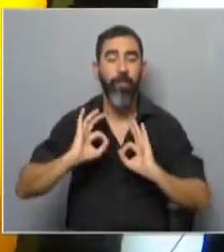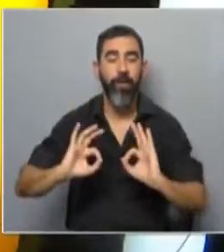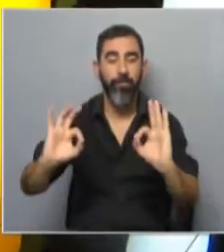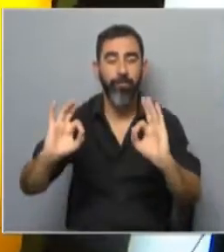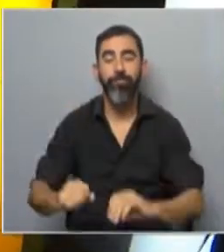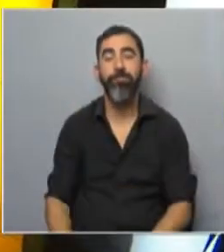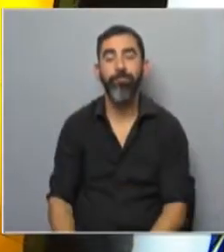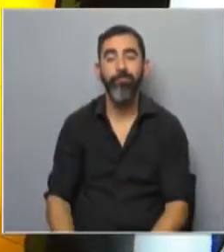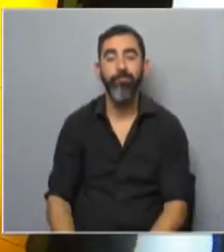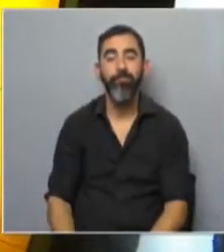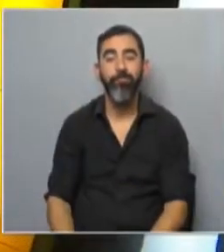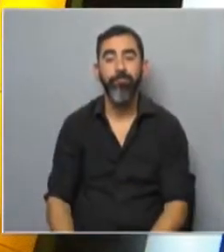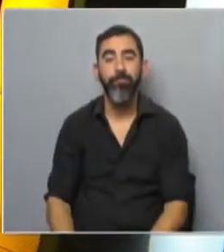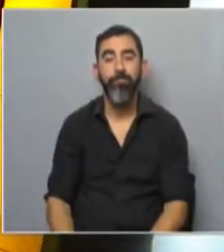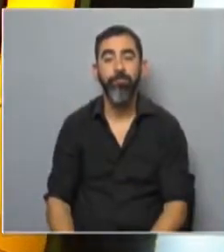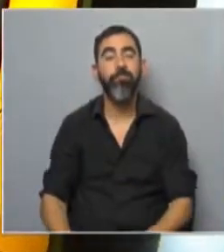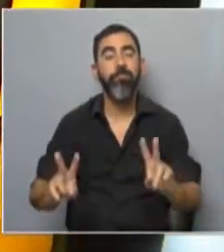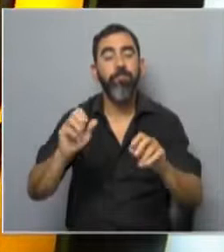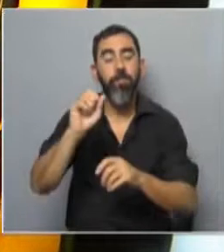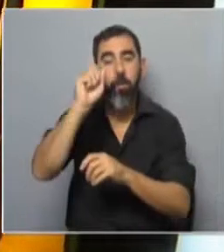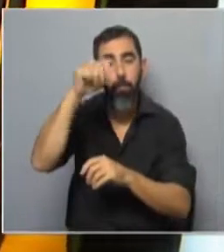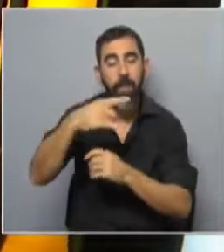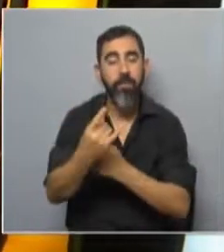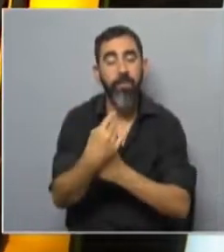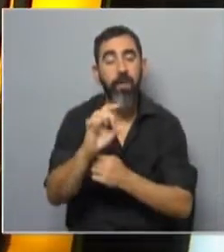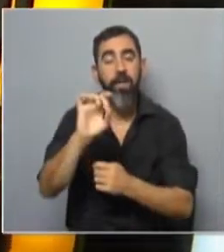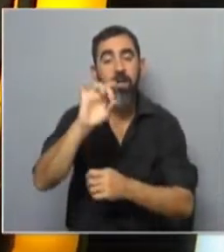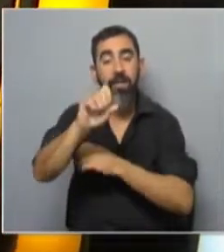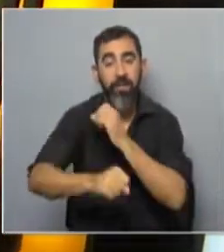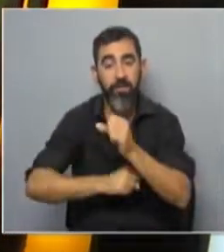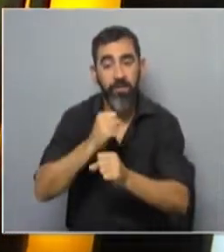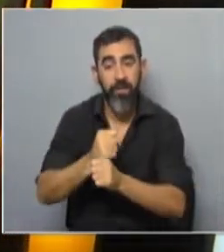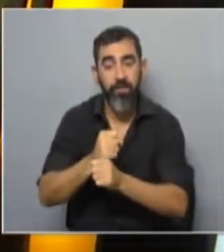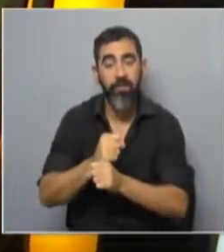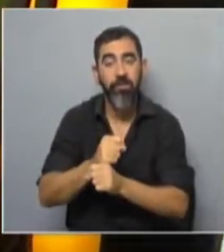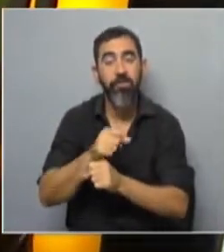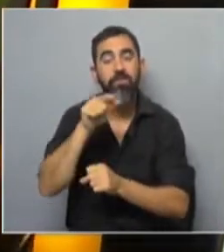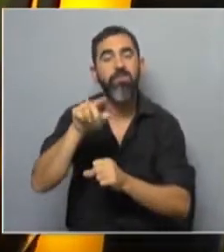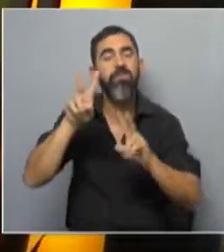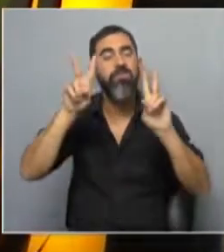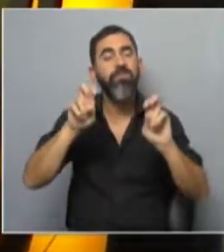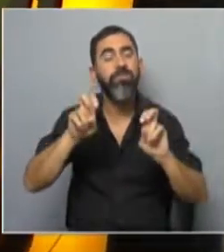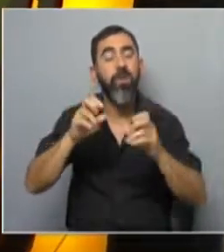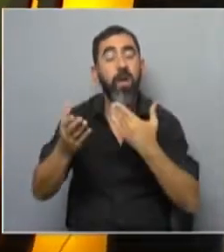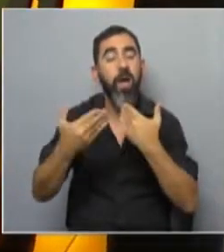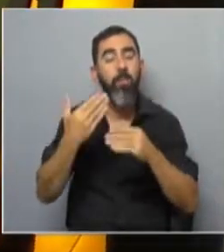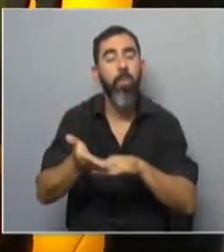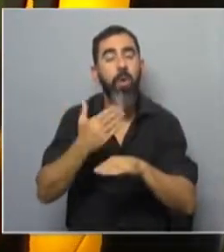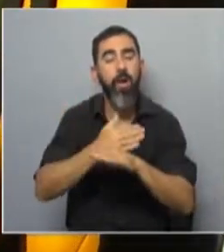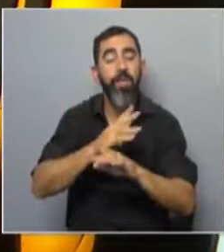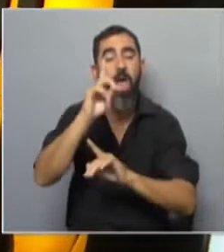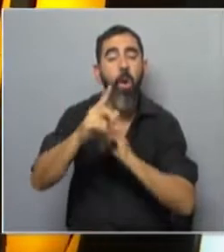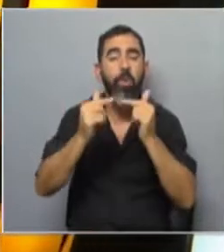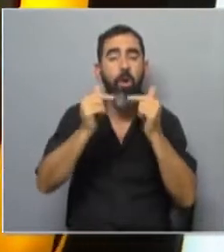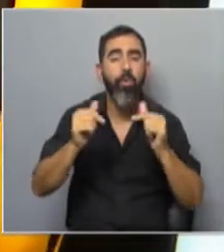Daniel. Exactamente. Alexandra, seguimos hablando del Plan Ceibal, de los 15 años, y vos te metiste en eso que hablamos hoy con Fiorella, algunas de las cosas